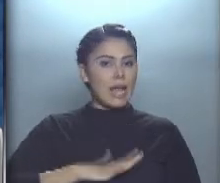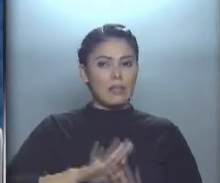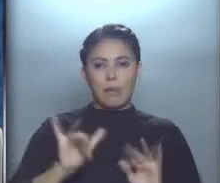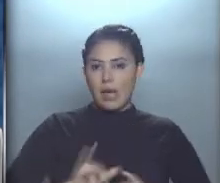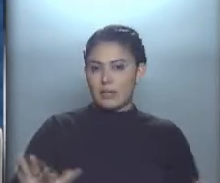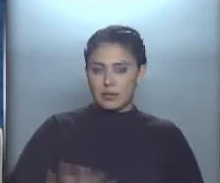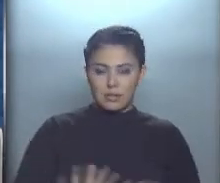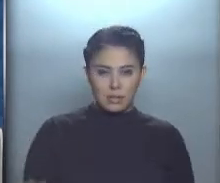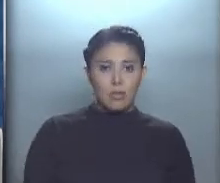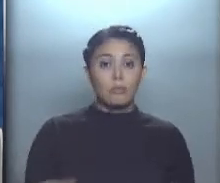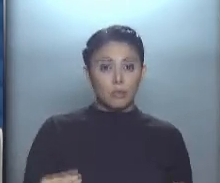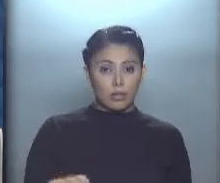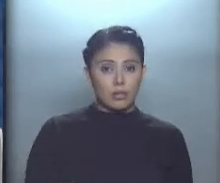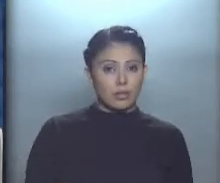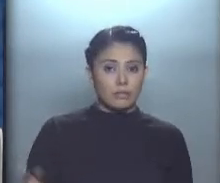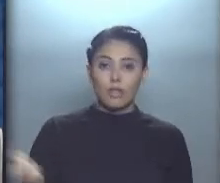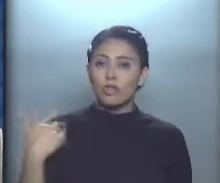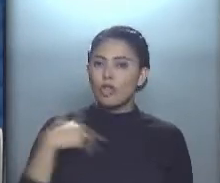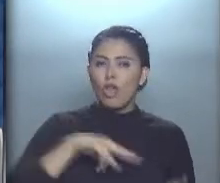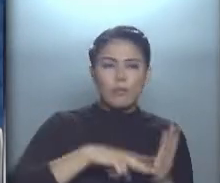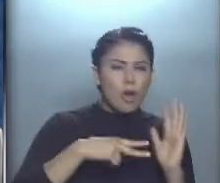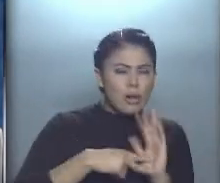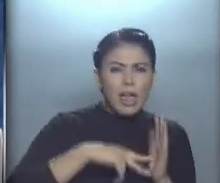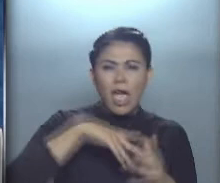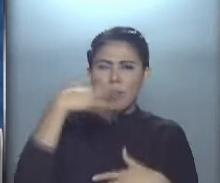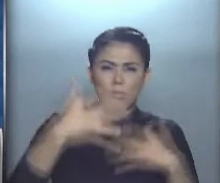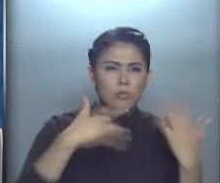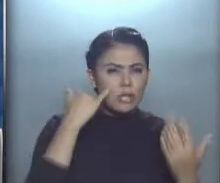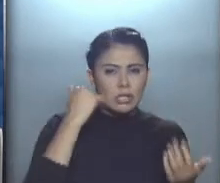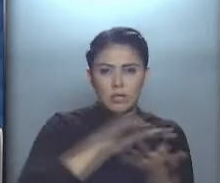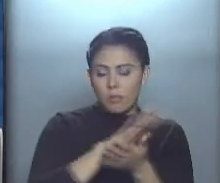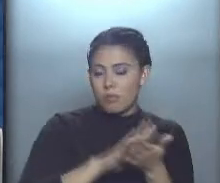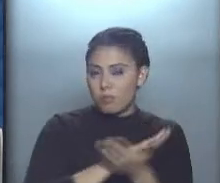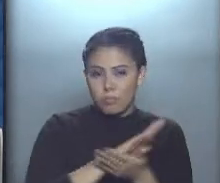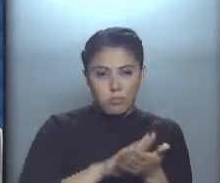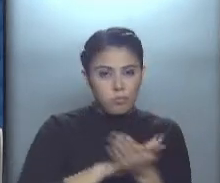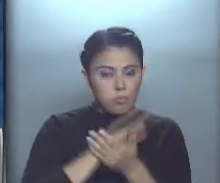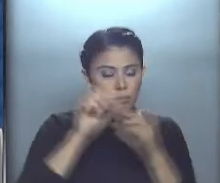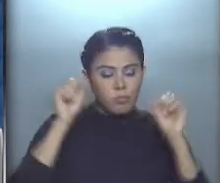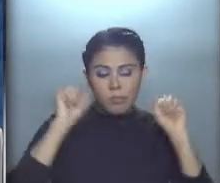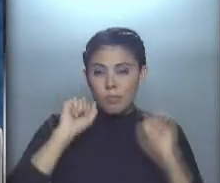virtud de que se han resuelto todos los conflictos que estaban